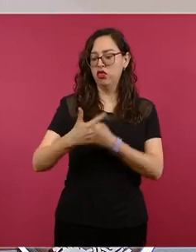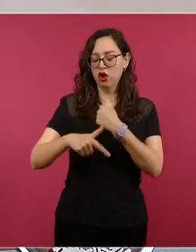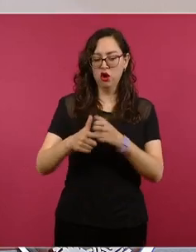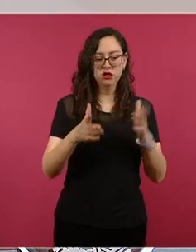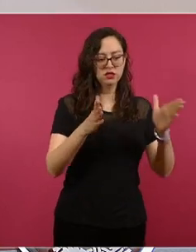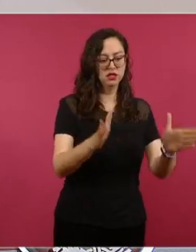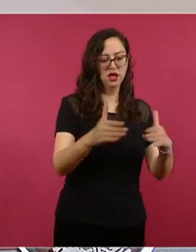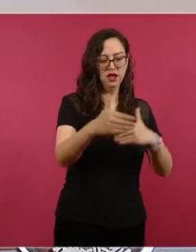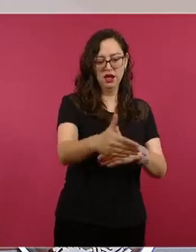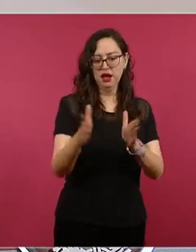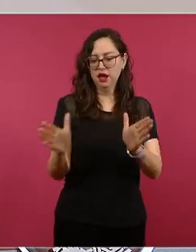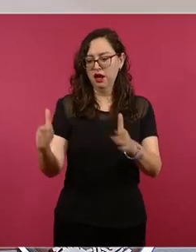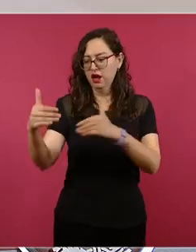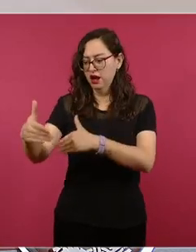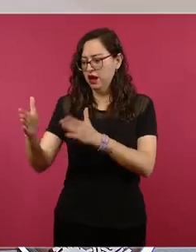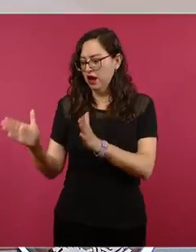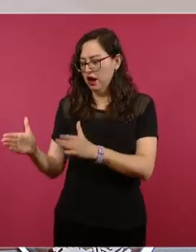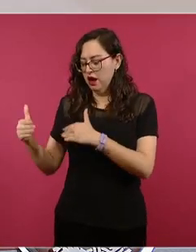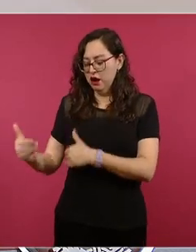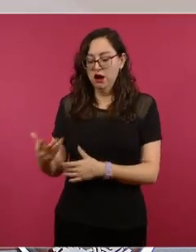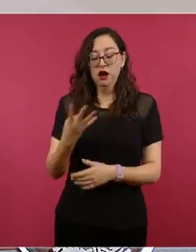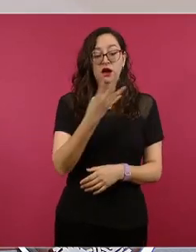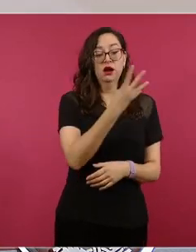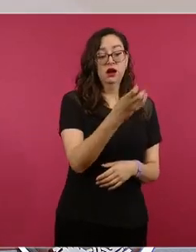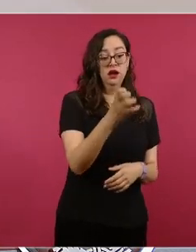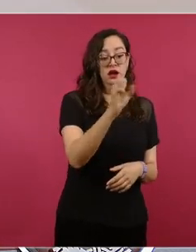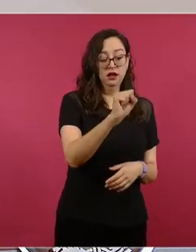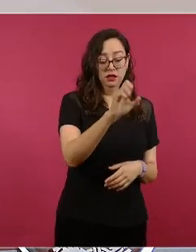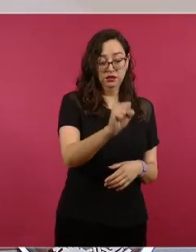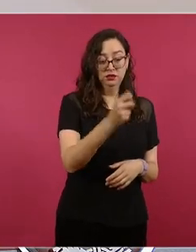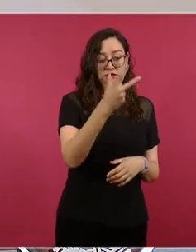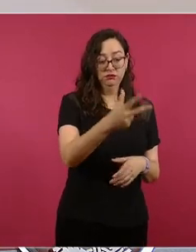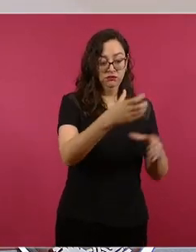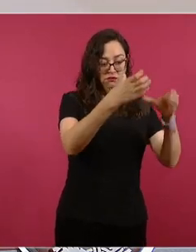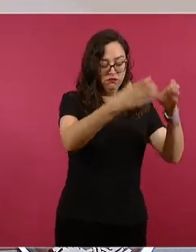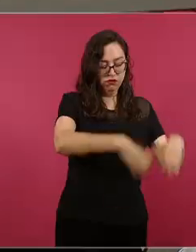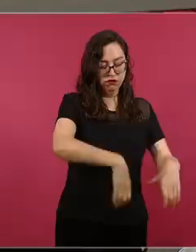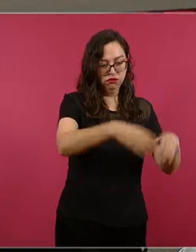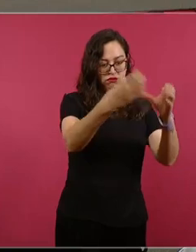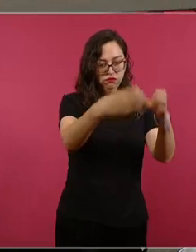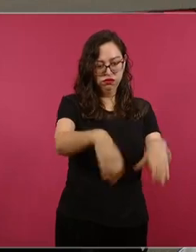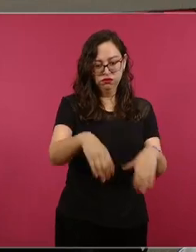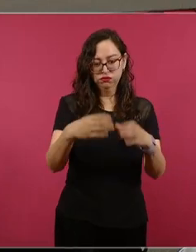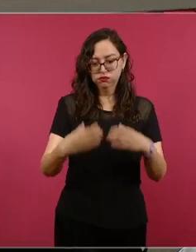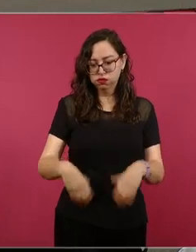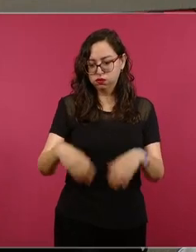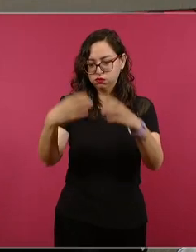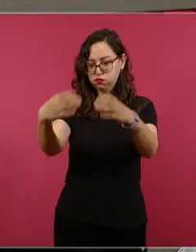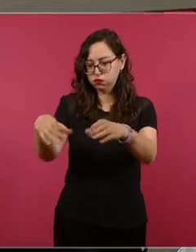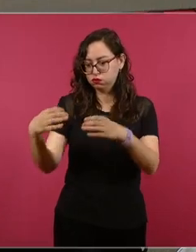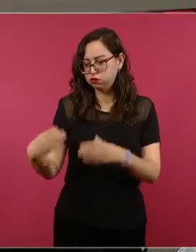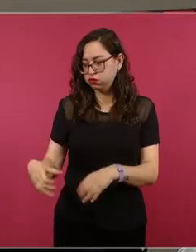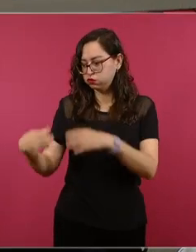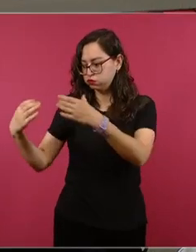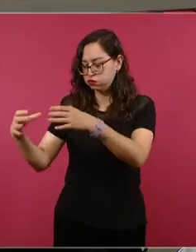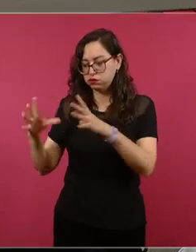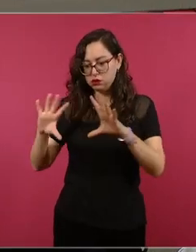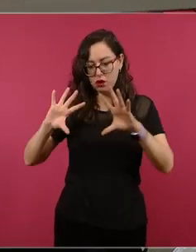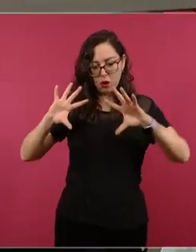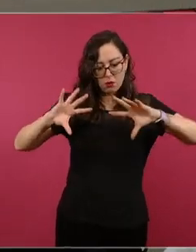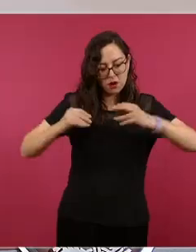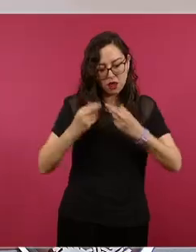de cilindros, que incluían 468 de los mismos, solamente 3 fueron inmovilizados la semana